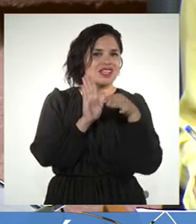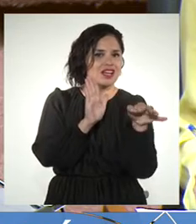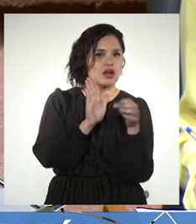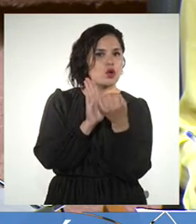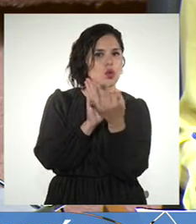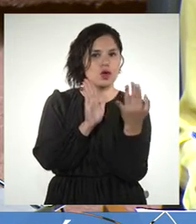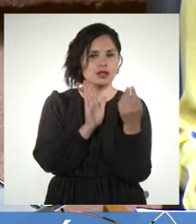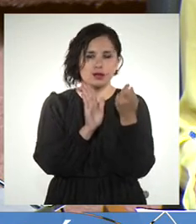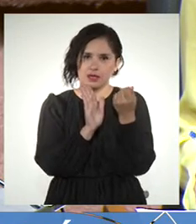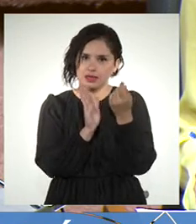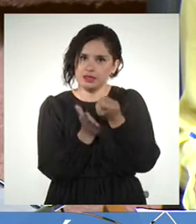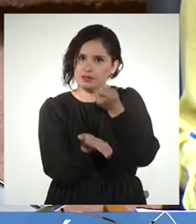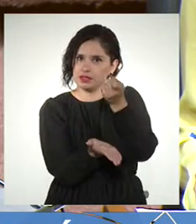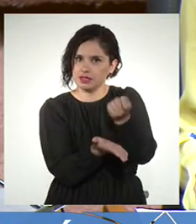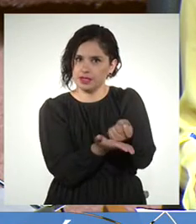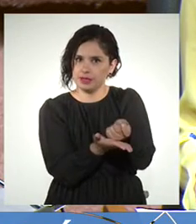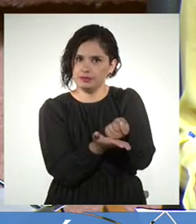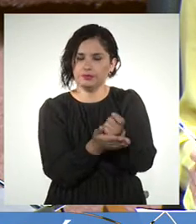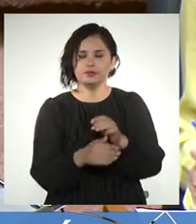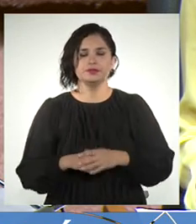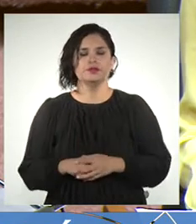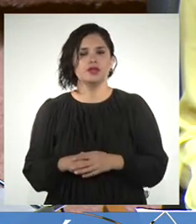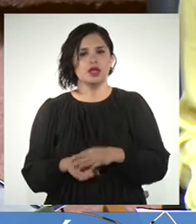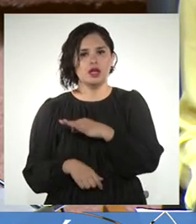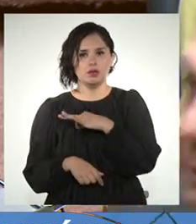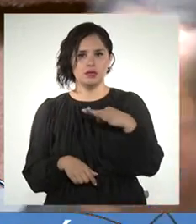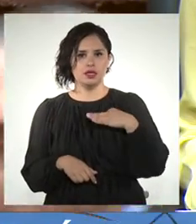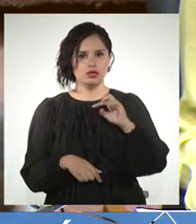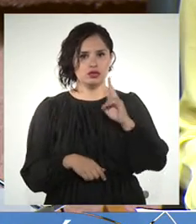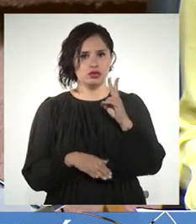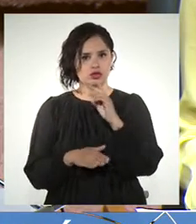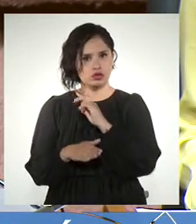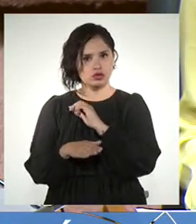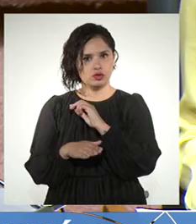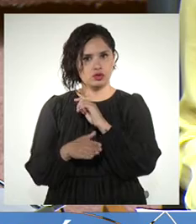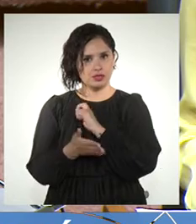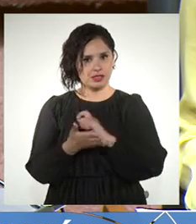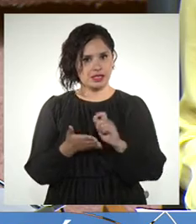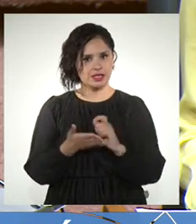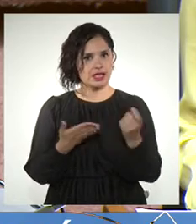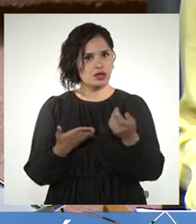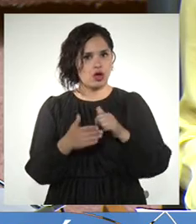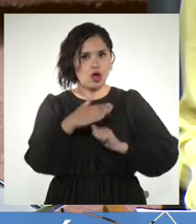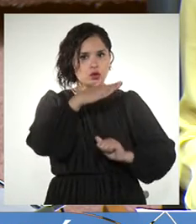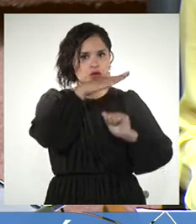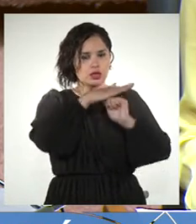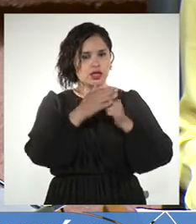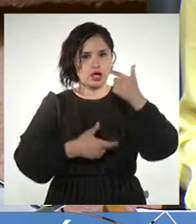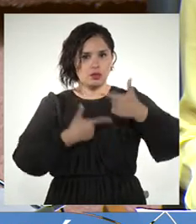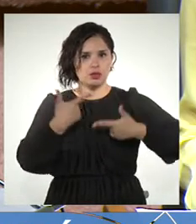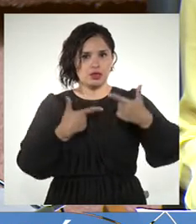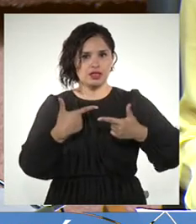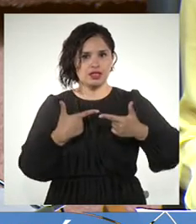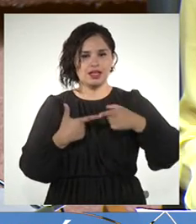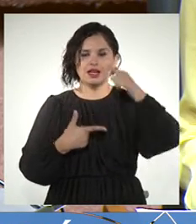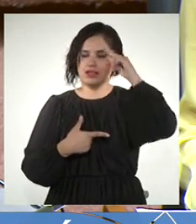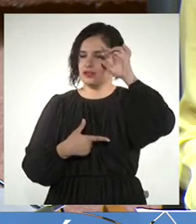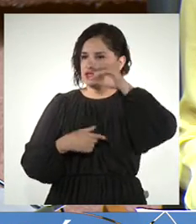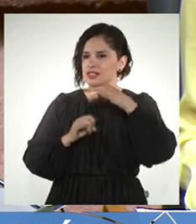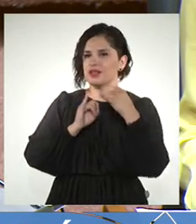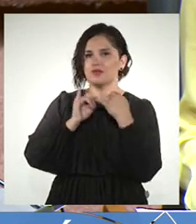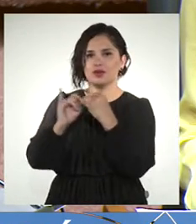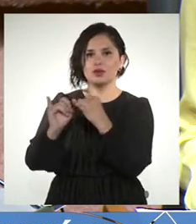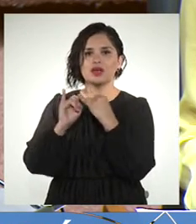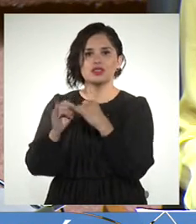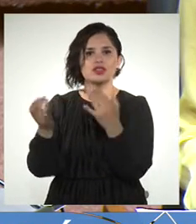Parlamento. Se establece que los ministros y subsecretarios, como autoridades políticas, estarán informadas del uso de